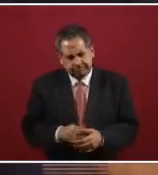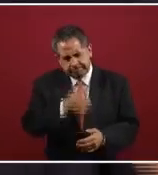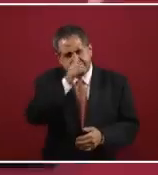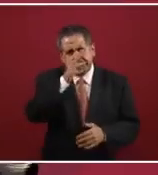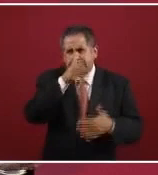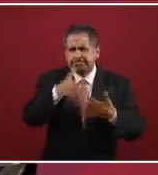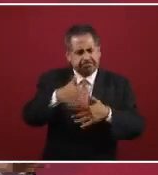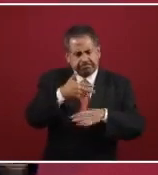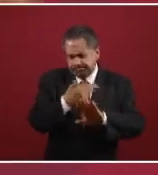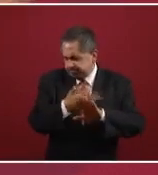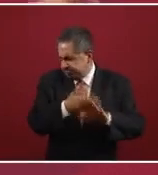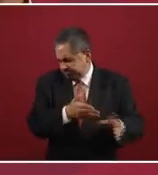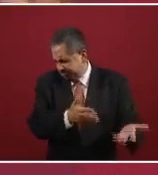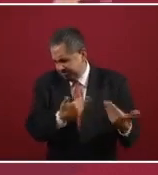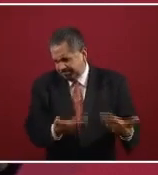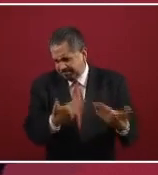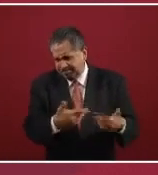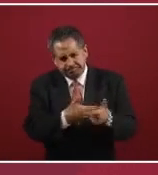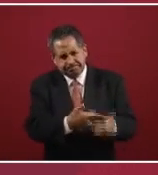pues